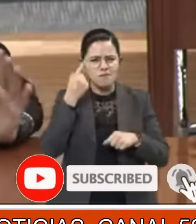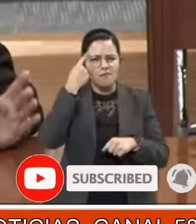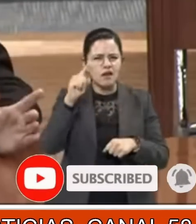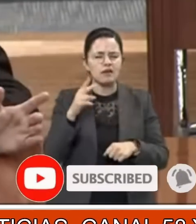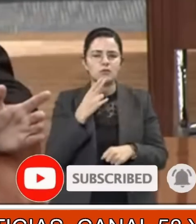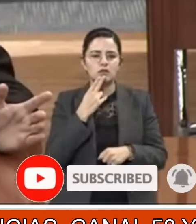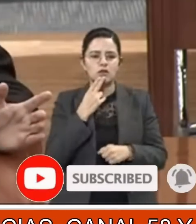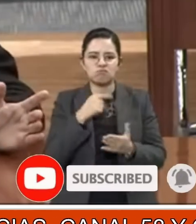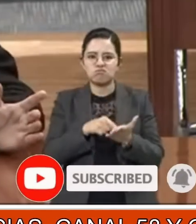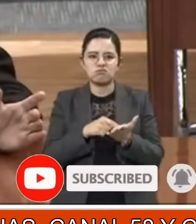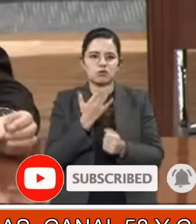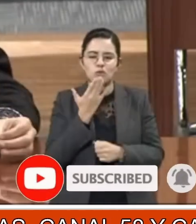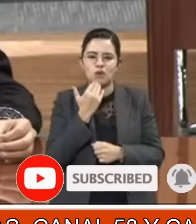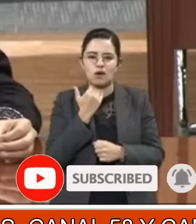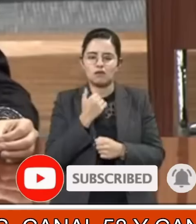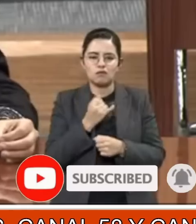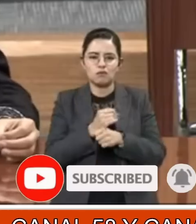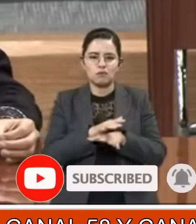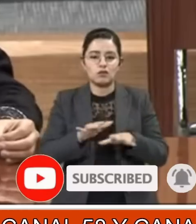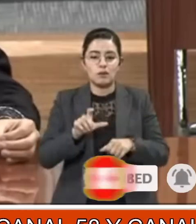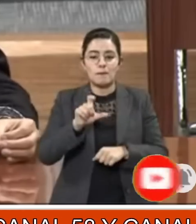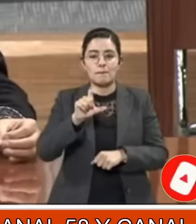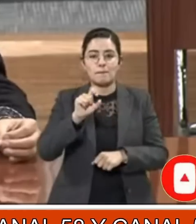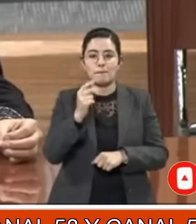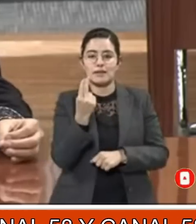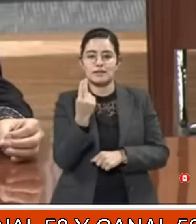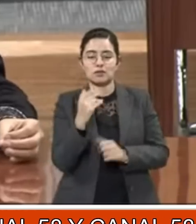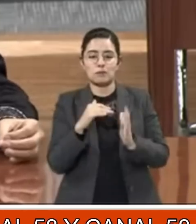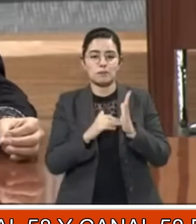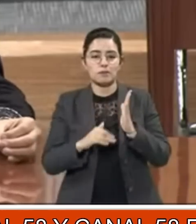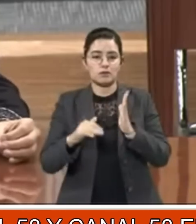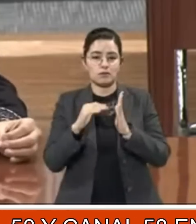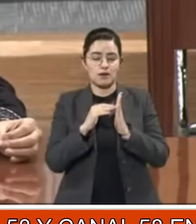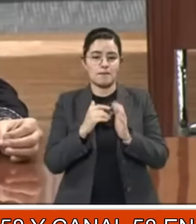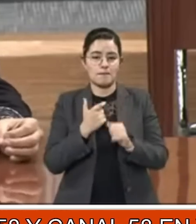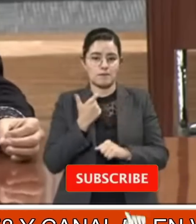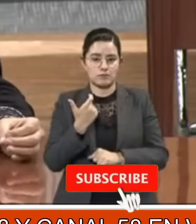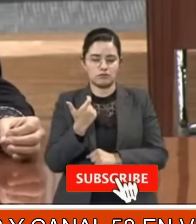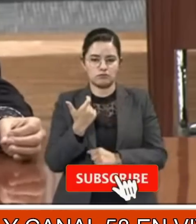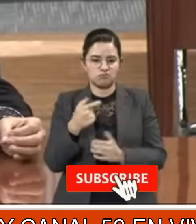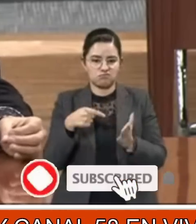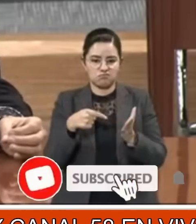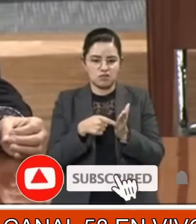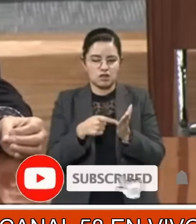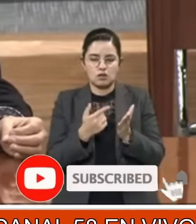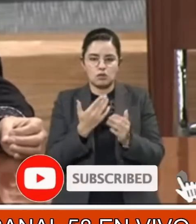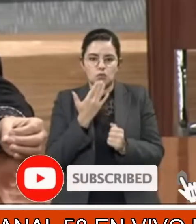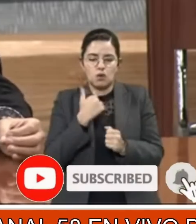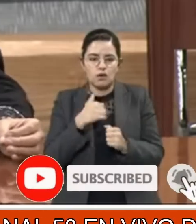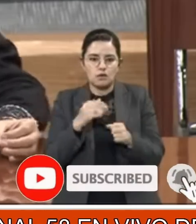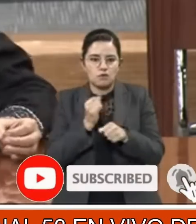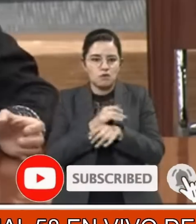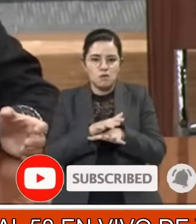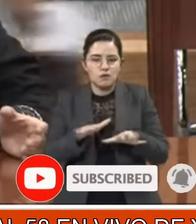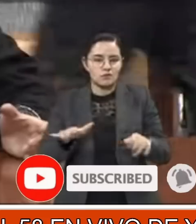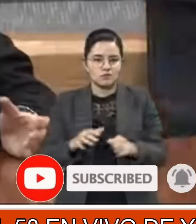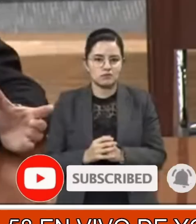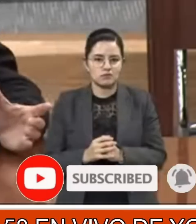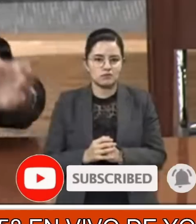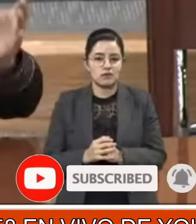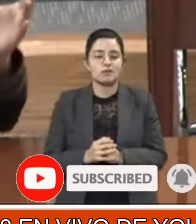llevó moche. Hasta en las tarjetas de combustible tienen irregularidades por 9 millones de pesos.